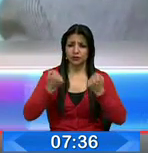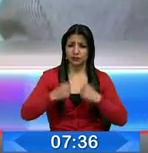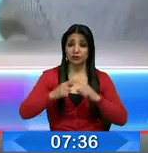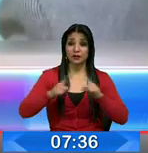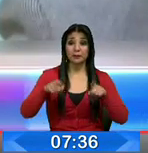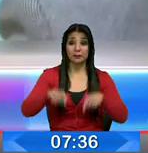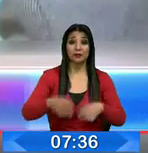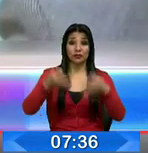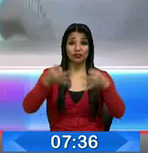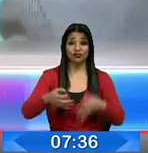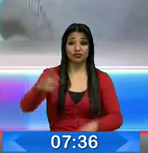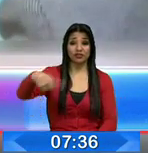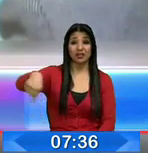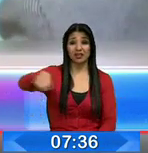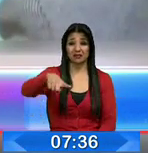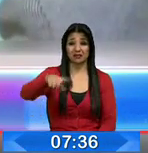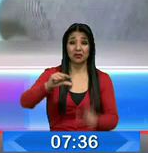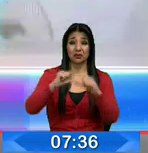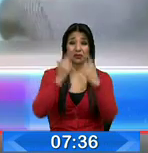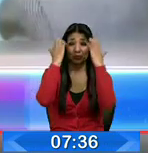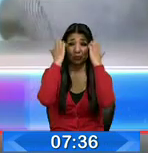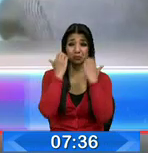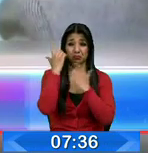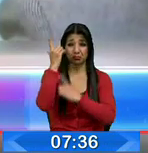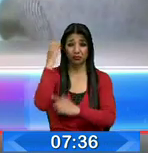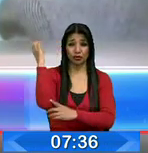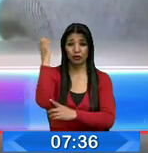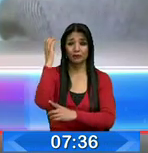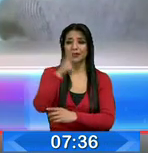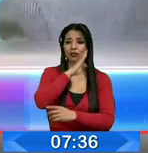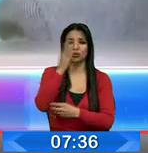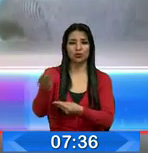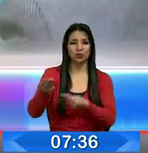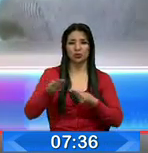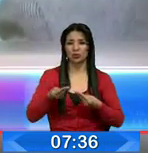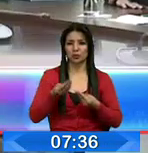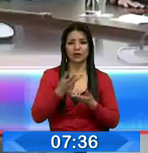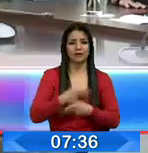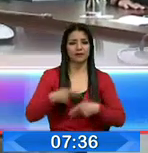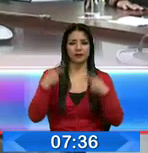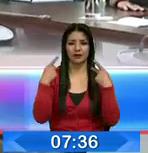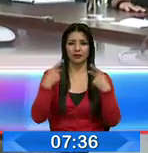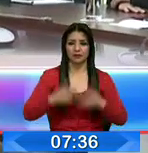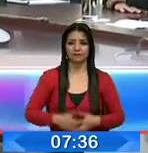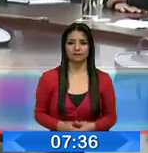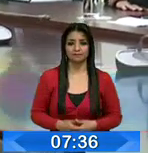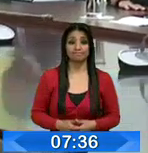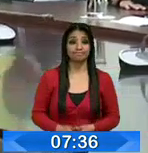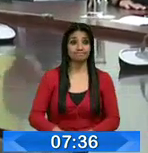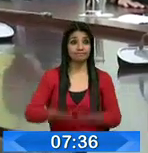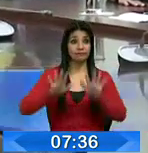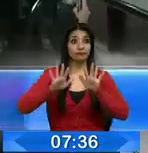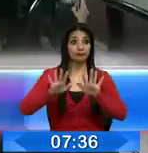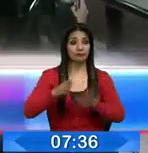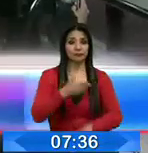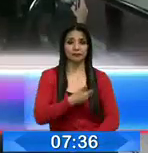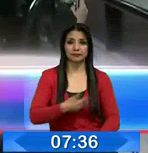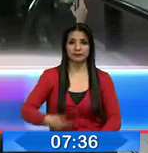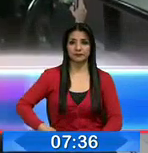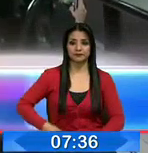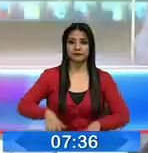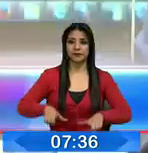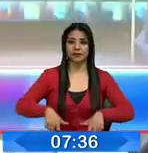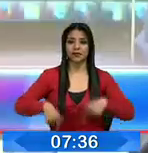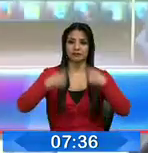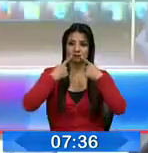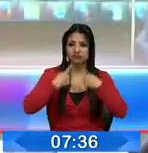criminales parecería que nunca tuvieron la voluntad de entregarlos sanos y salvos. Esas fueron las declaraciones del